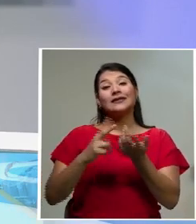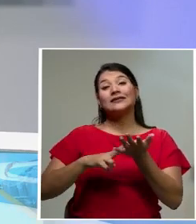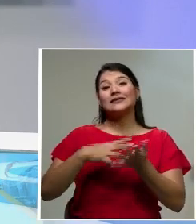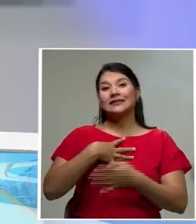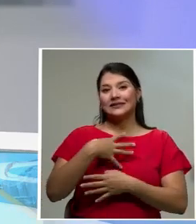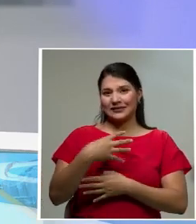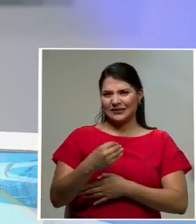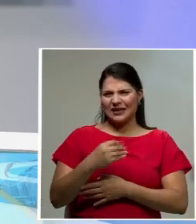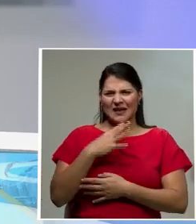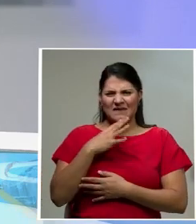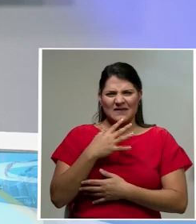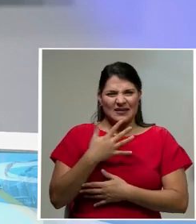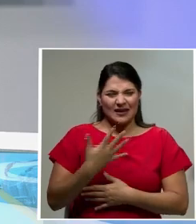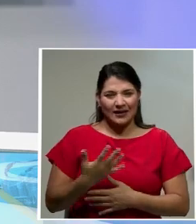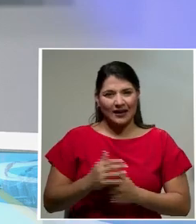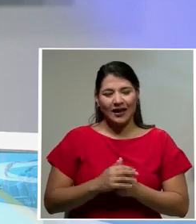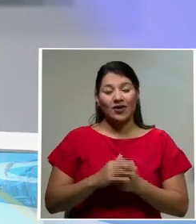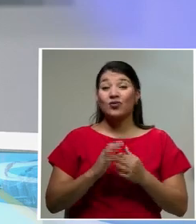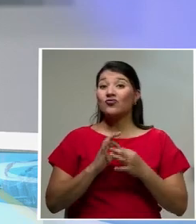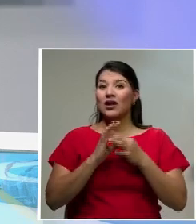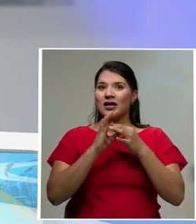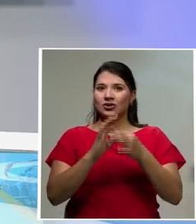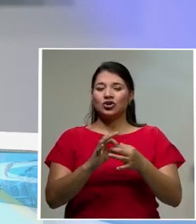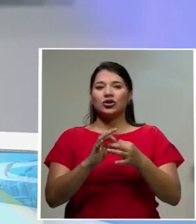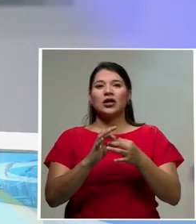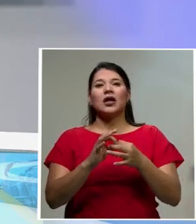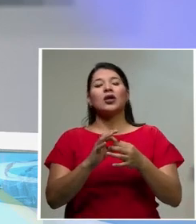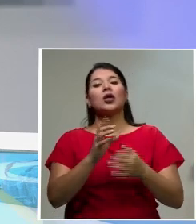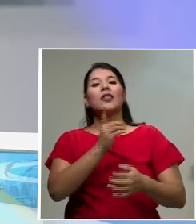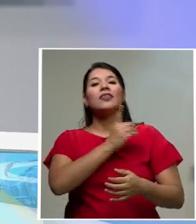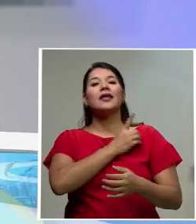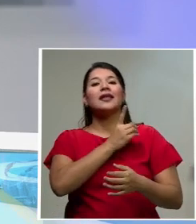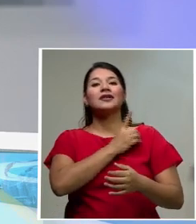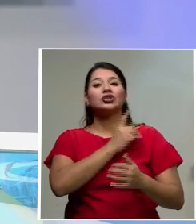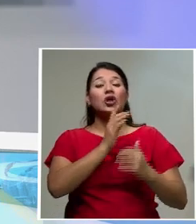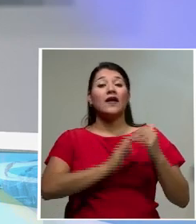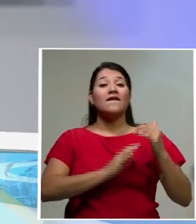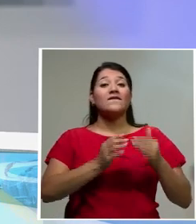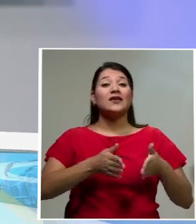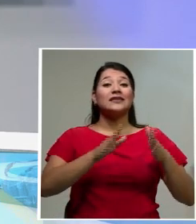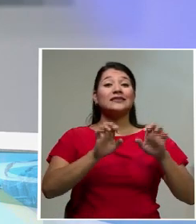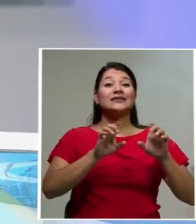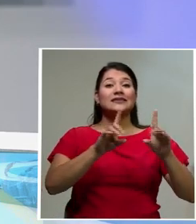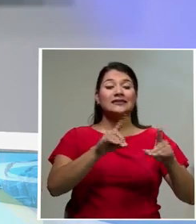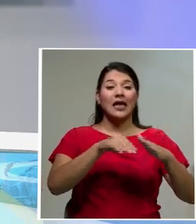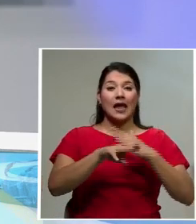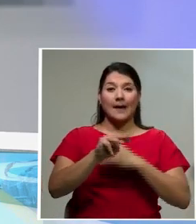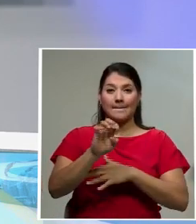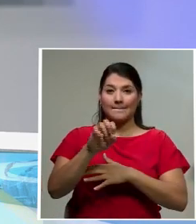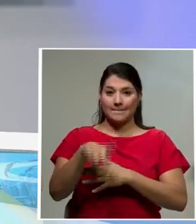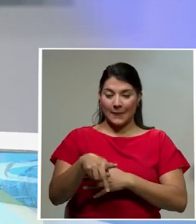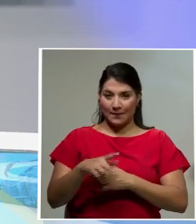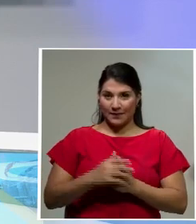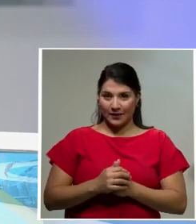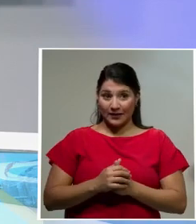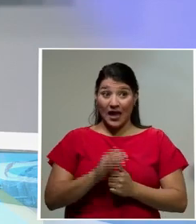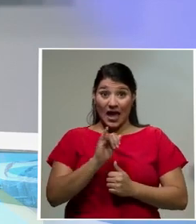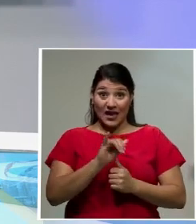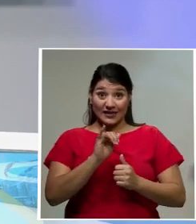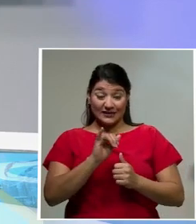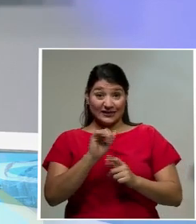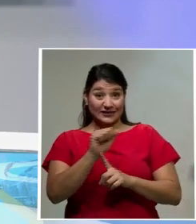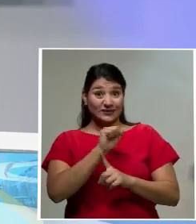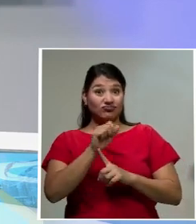la escandalosa gestión de la Dirección de Infraestructura Educativa del MEP. Un caso